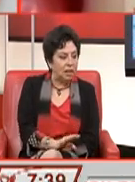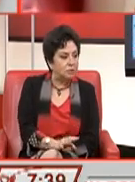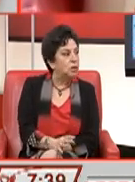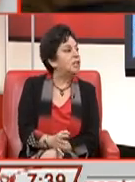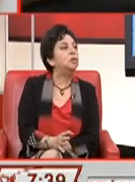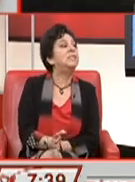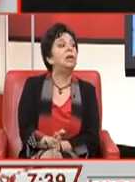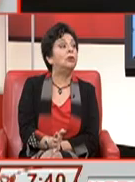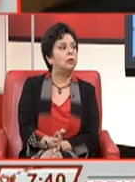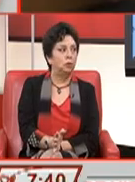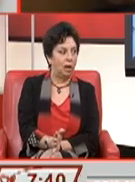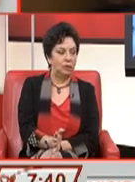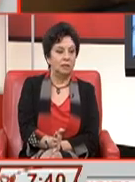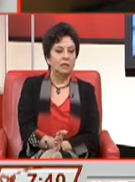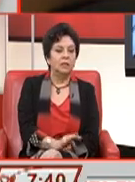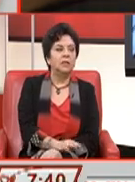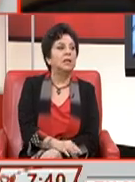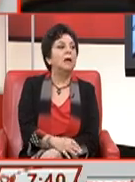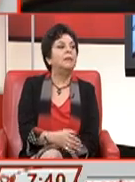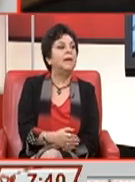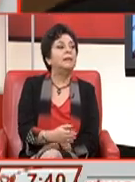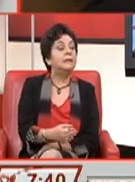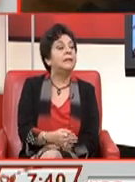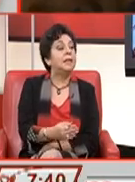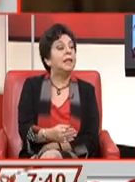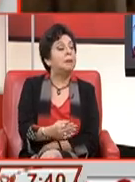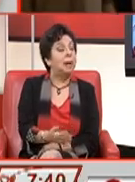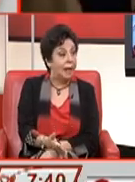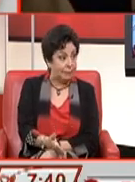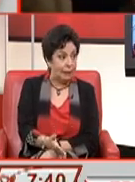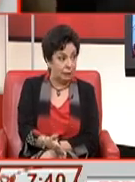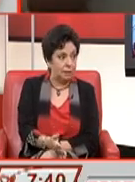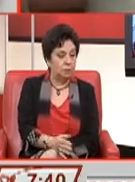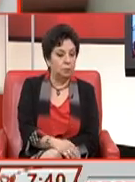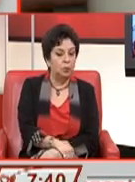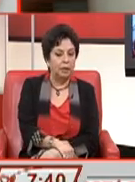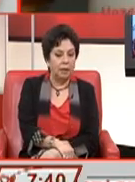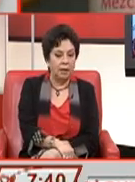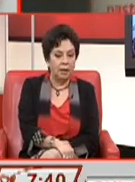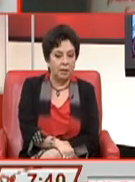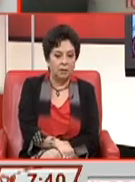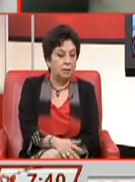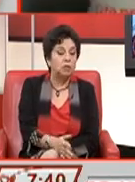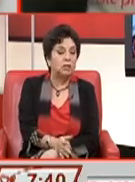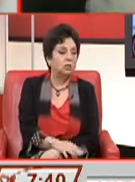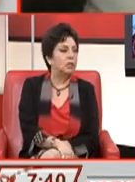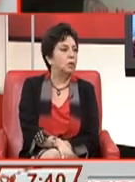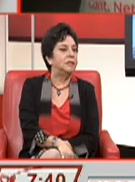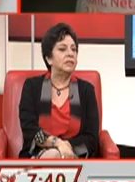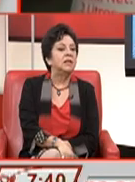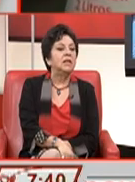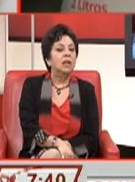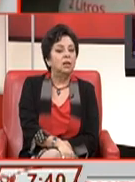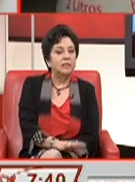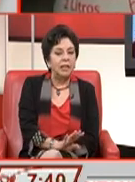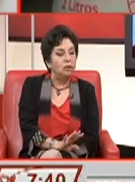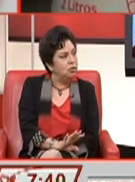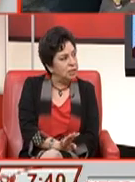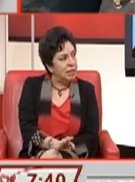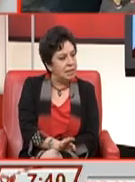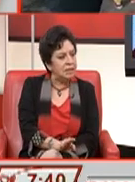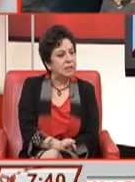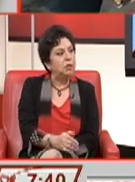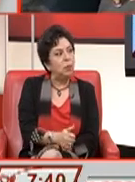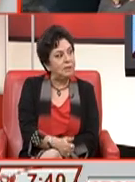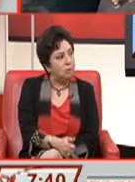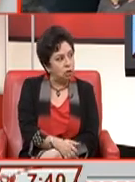violencia contra las mujeres no es algo natural y que habría que decir que hay que pararla, Claro. porque tiene muchas consecuencias. O sea que